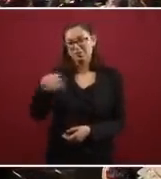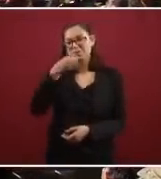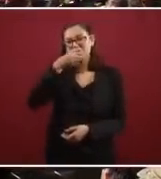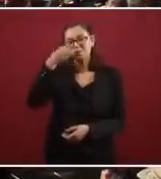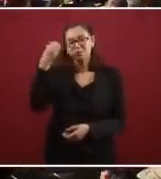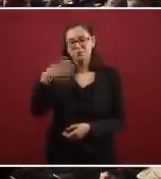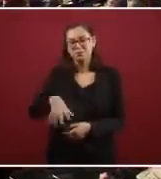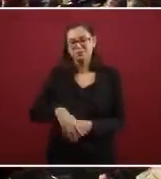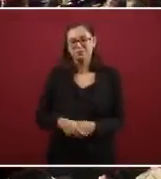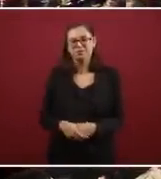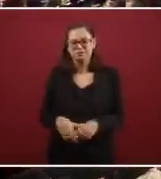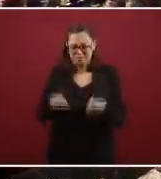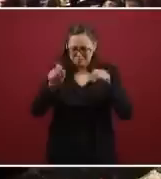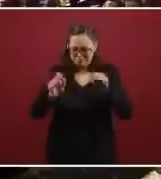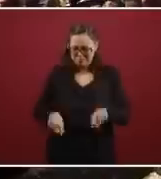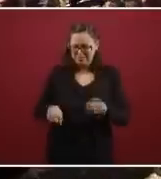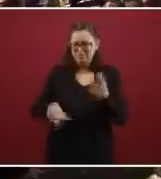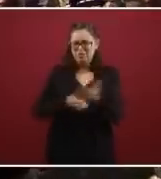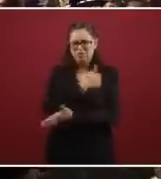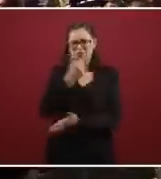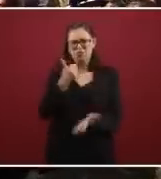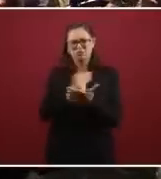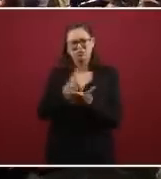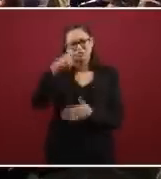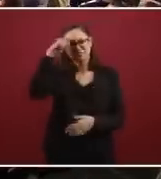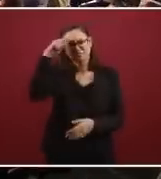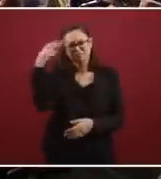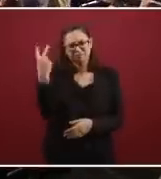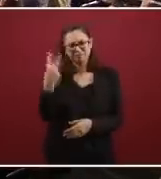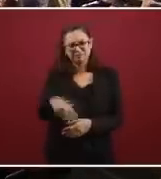aquí la Ciudad de México,